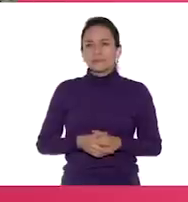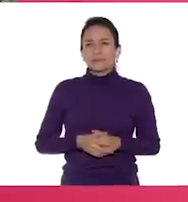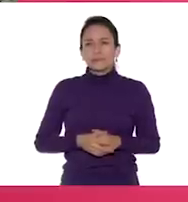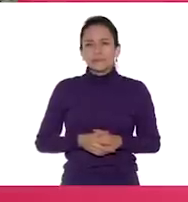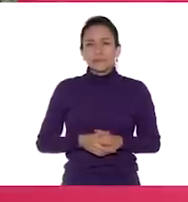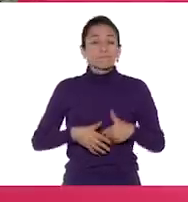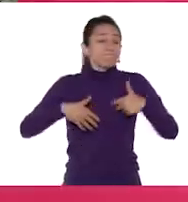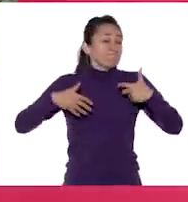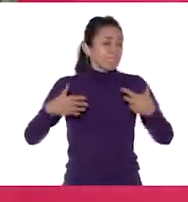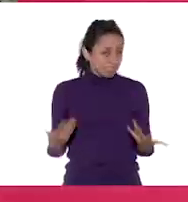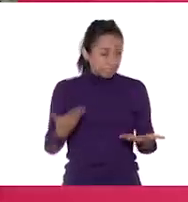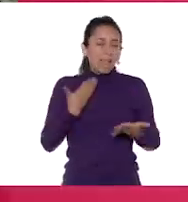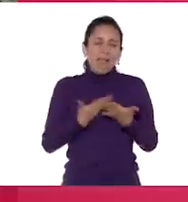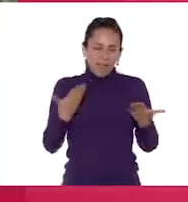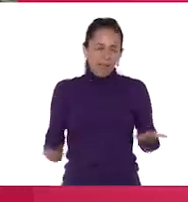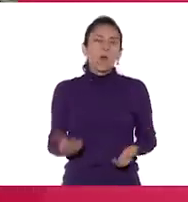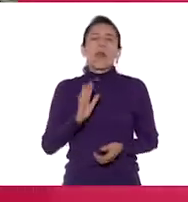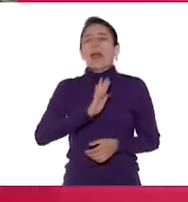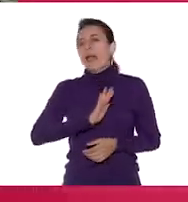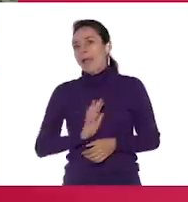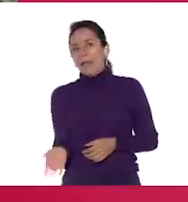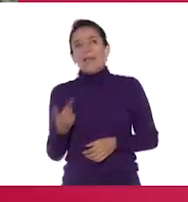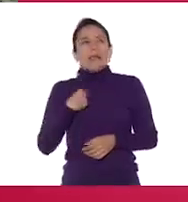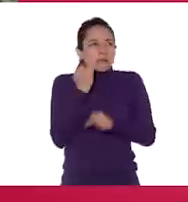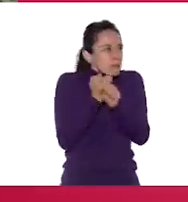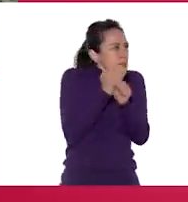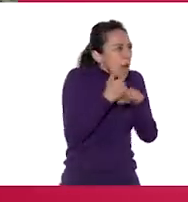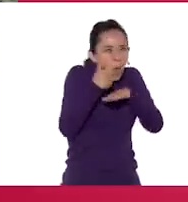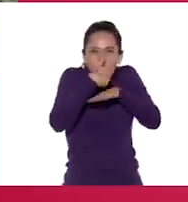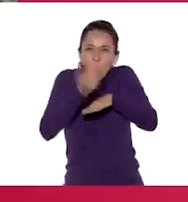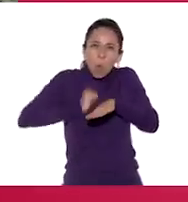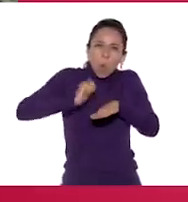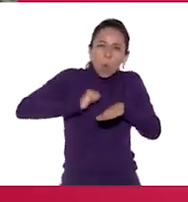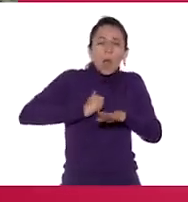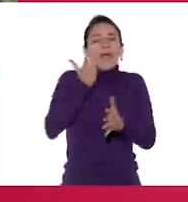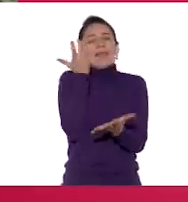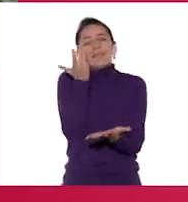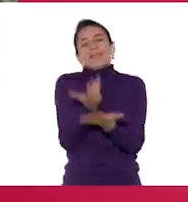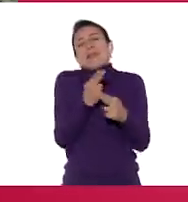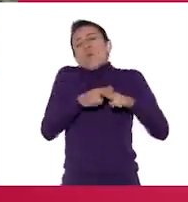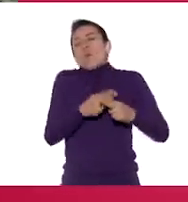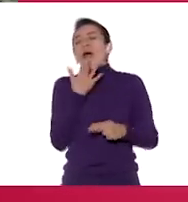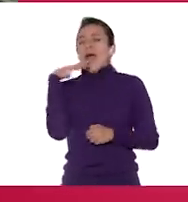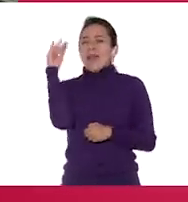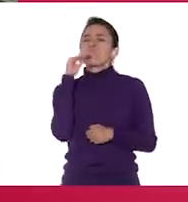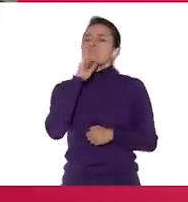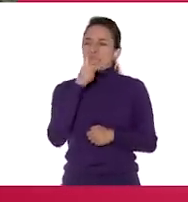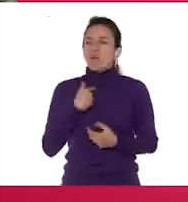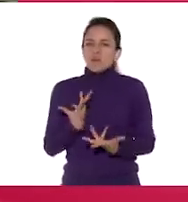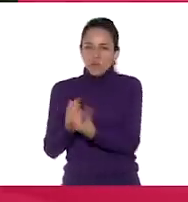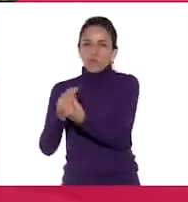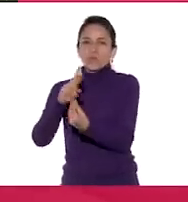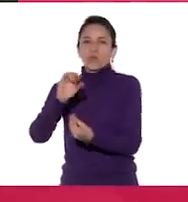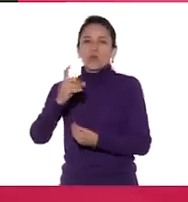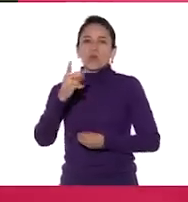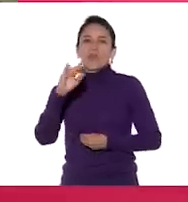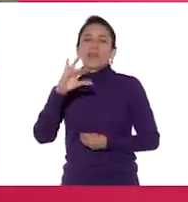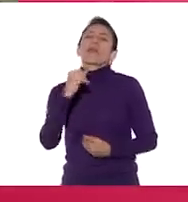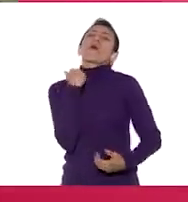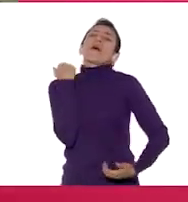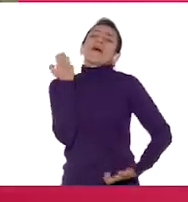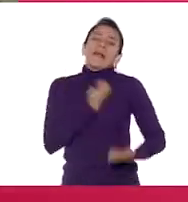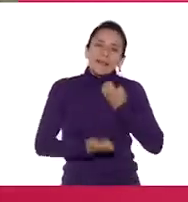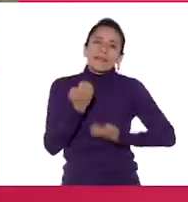Y bien, para descansar un poco de la paleontología, me voy con Rodrigo a hacer un poco de ejercicio a las dunas cercanas.